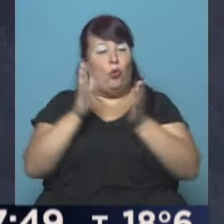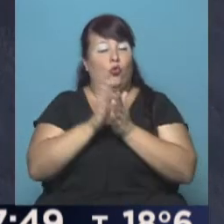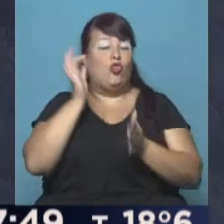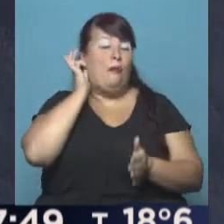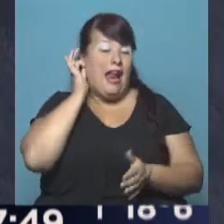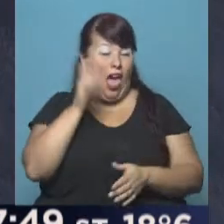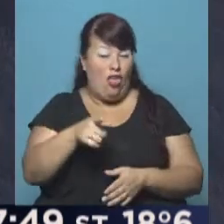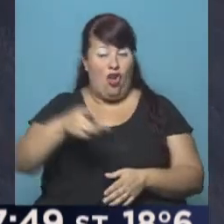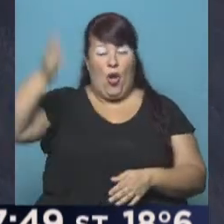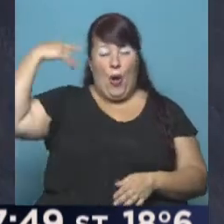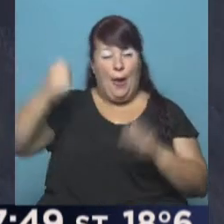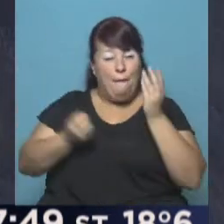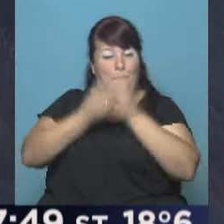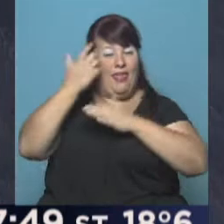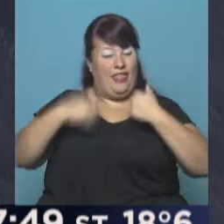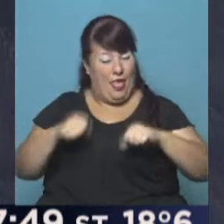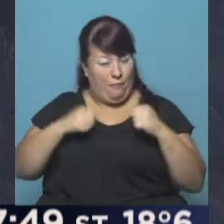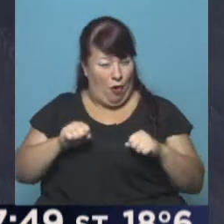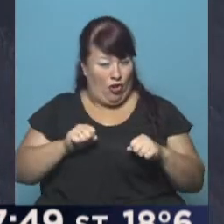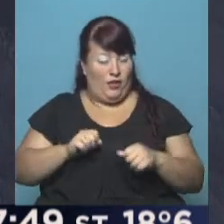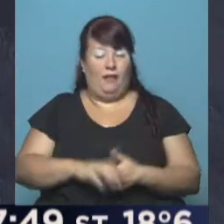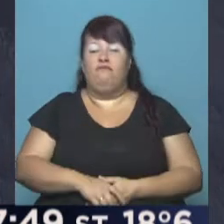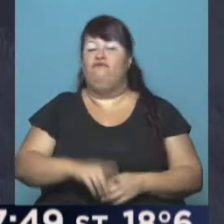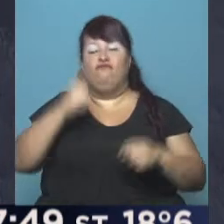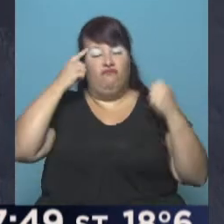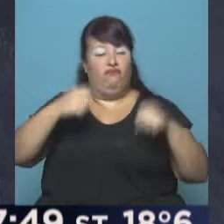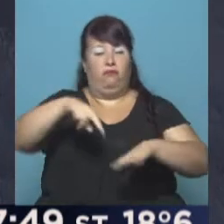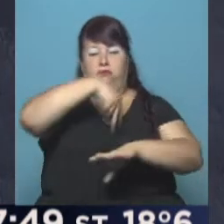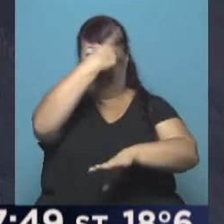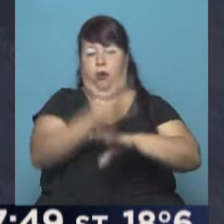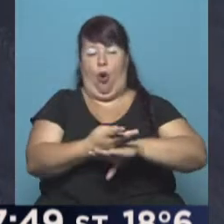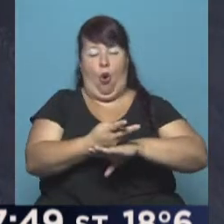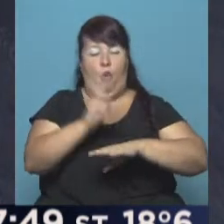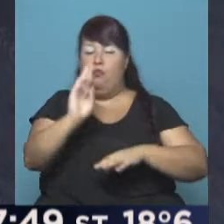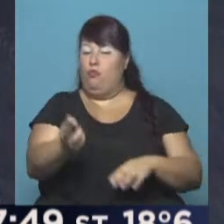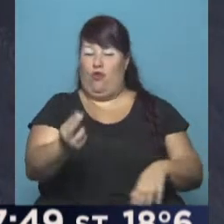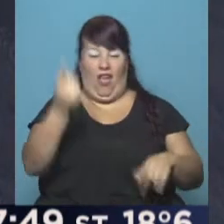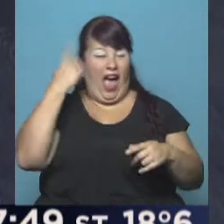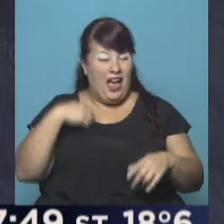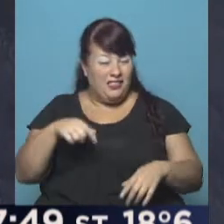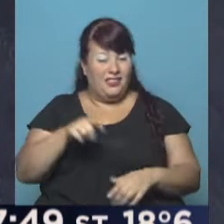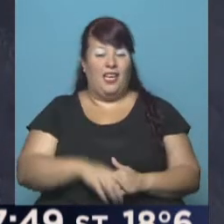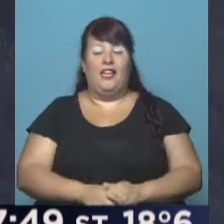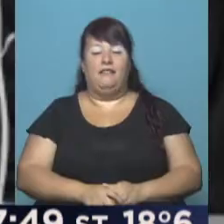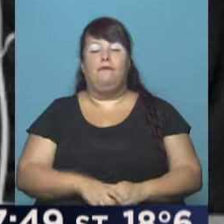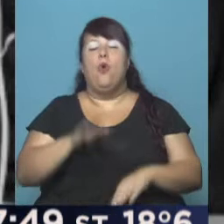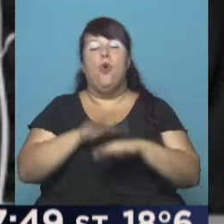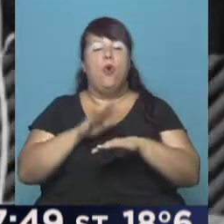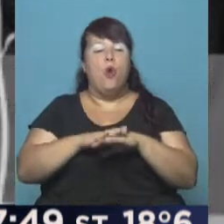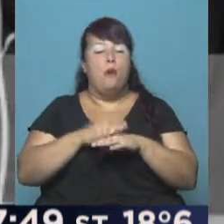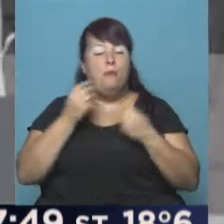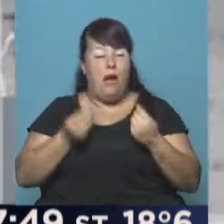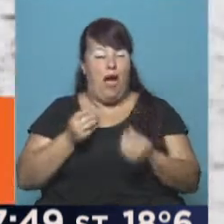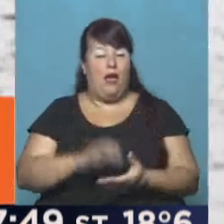armando maradona en su carrera deportiva decidió arrojarse al vacío falleció ayer producto de